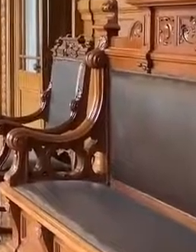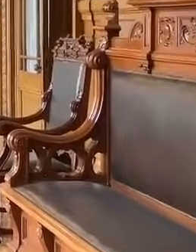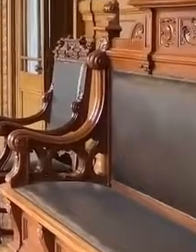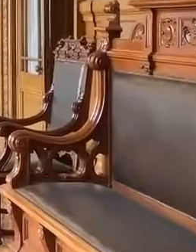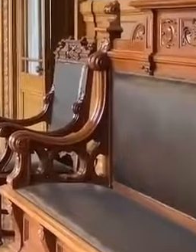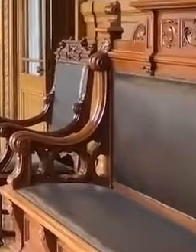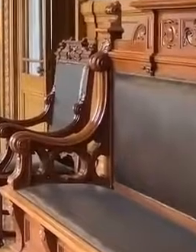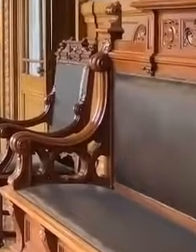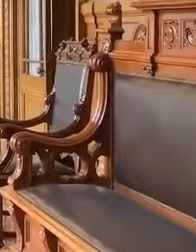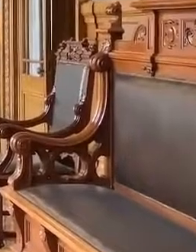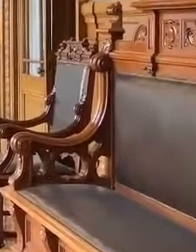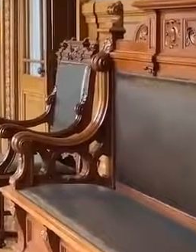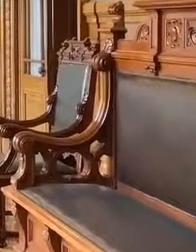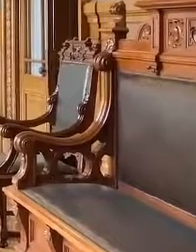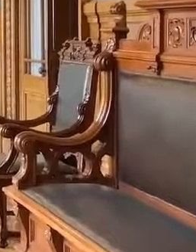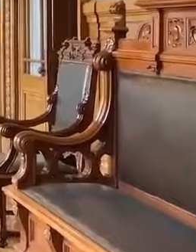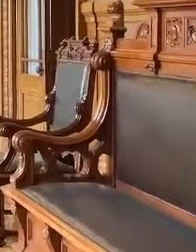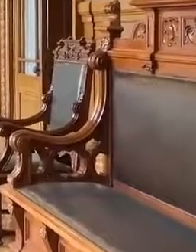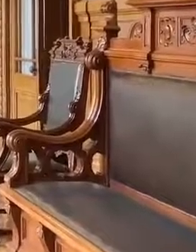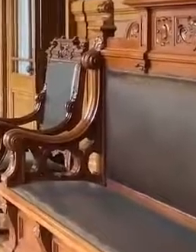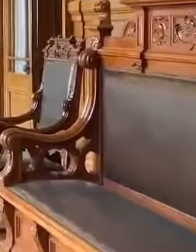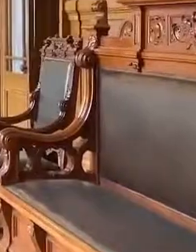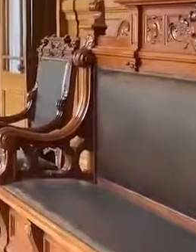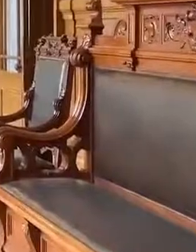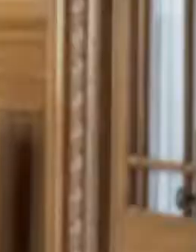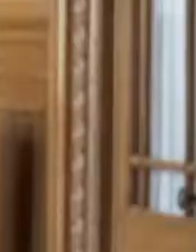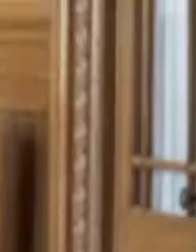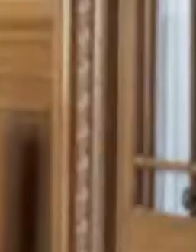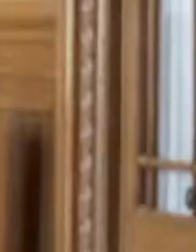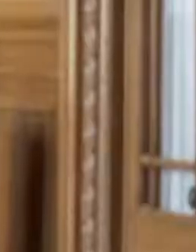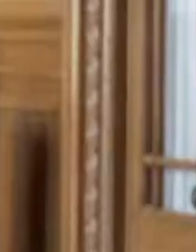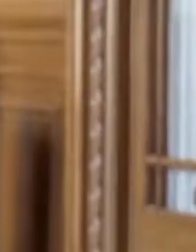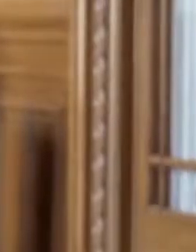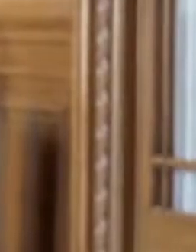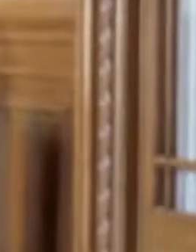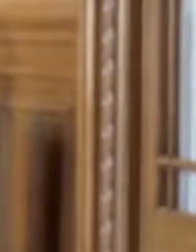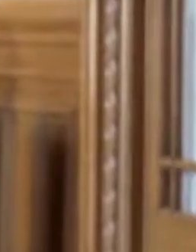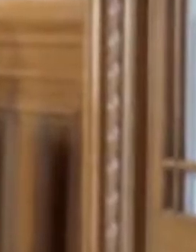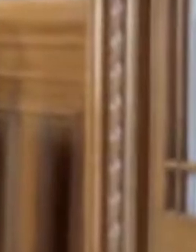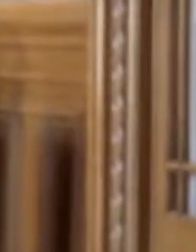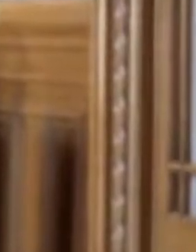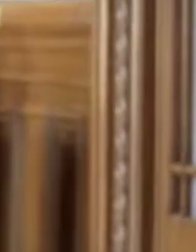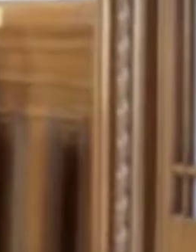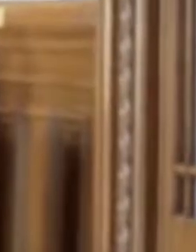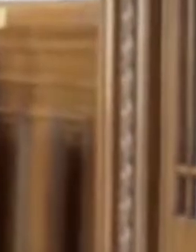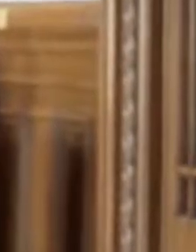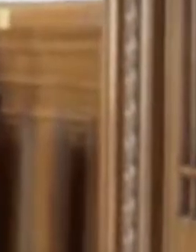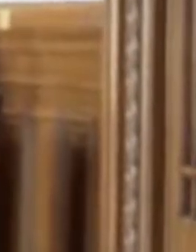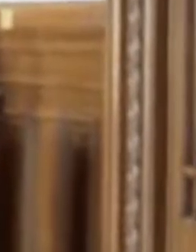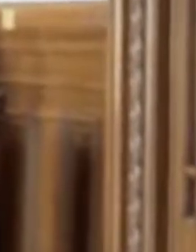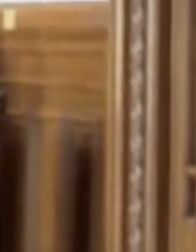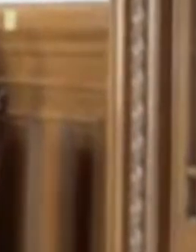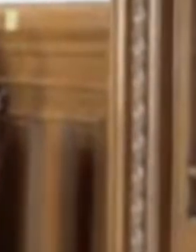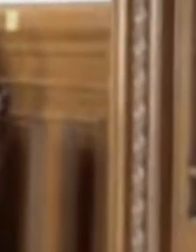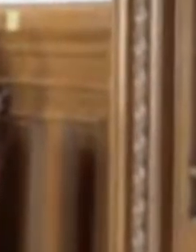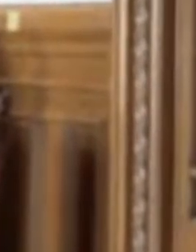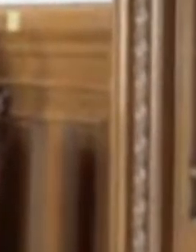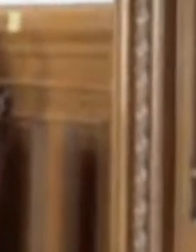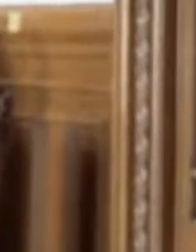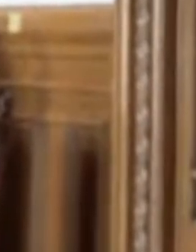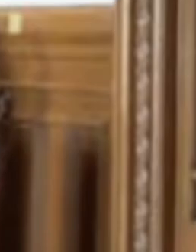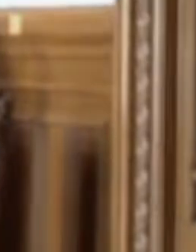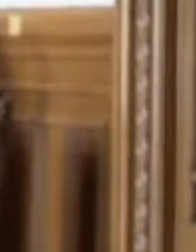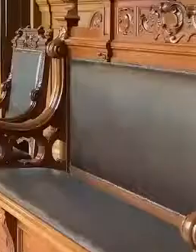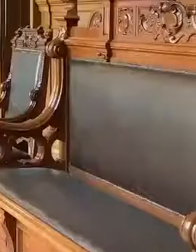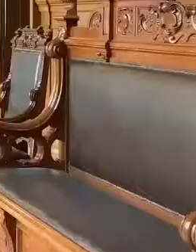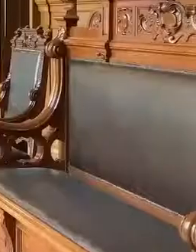los asuntos públicos y muy pendiente en particular de la